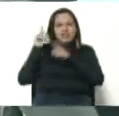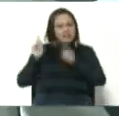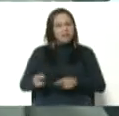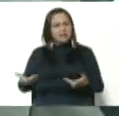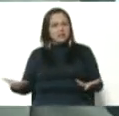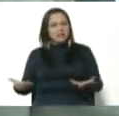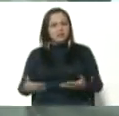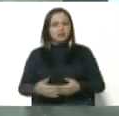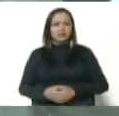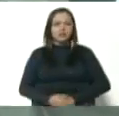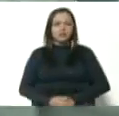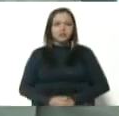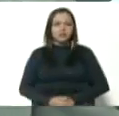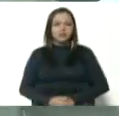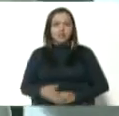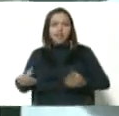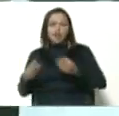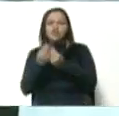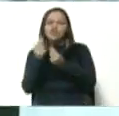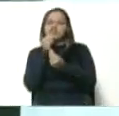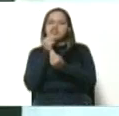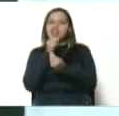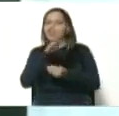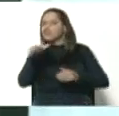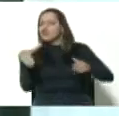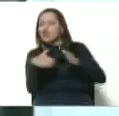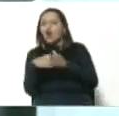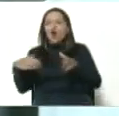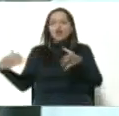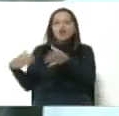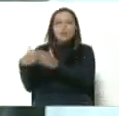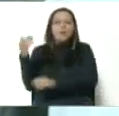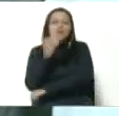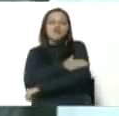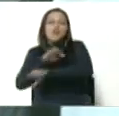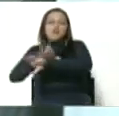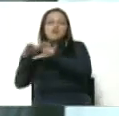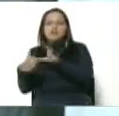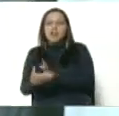Y al lado de ellos, toda la derecha rancia mundial,